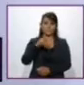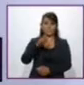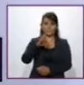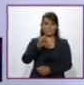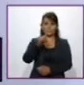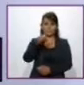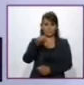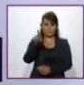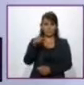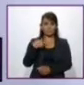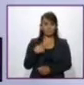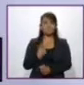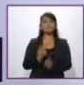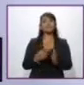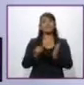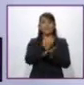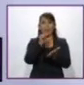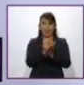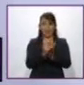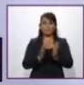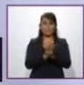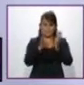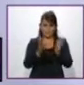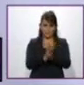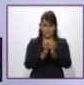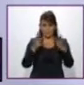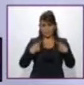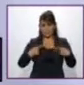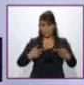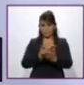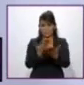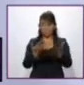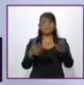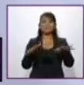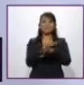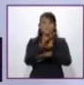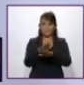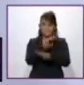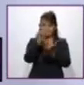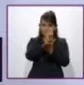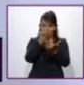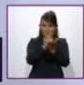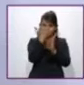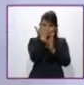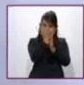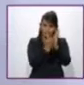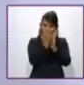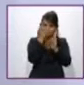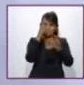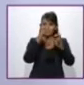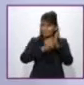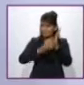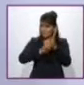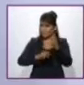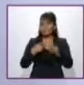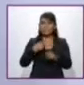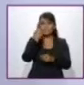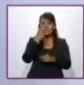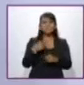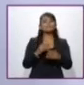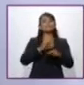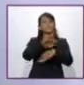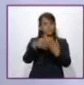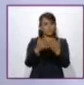proponer modificaciones a la Ley de Participación Ciudadana para incluir diversas figuras de democracia directa,